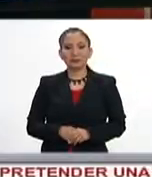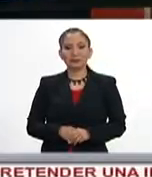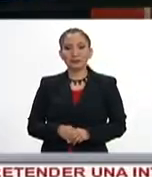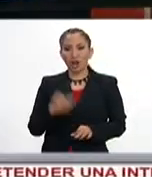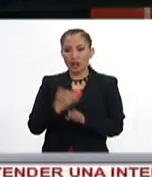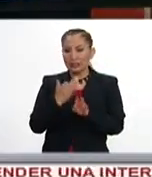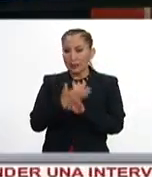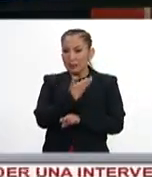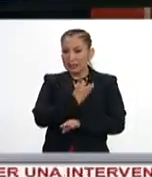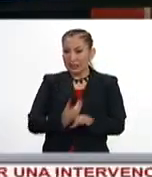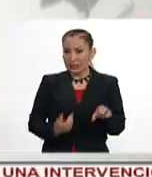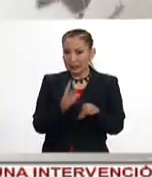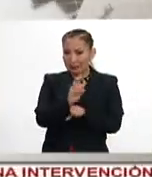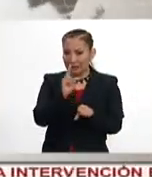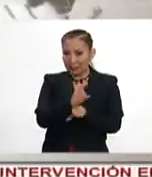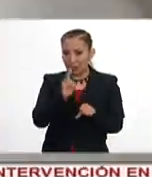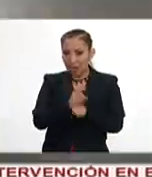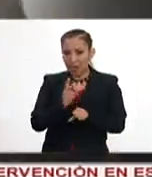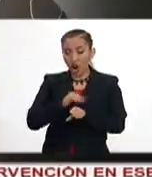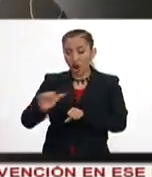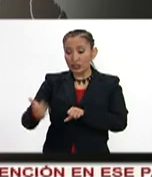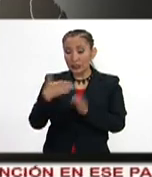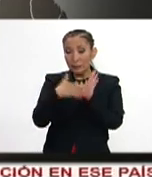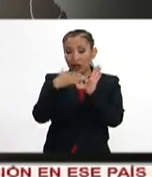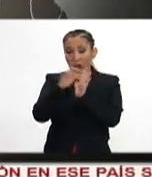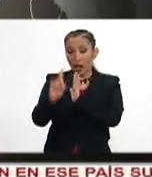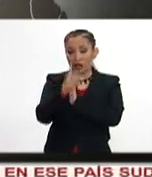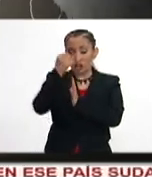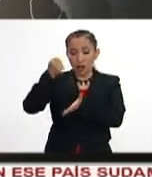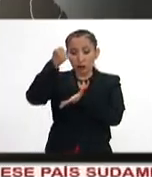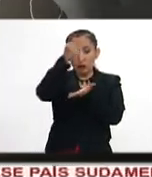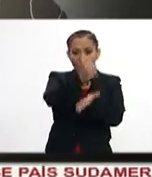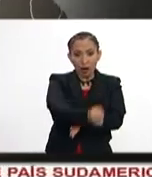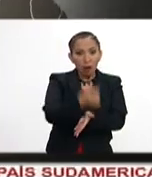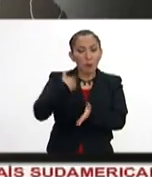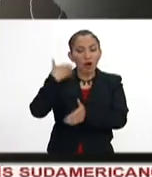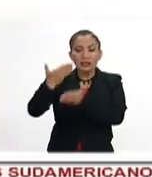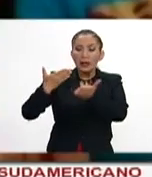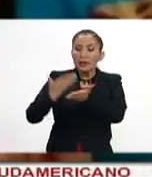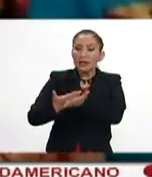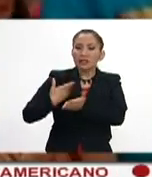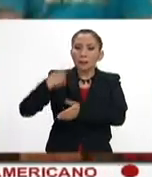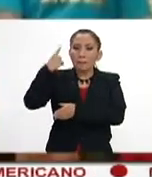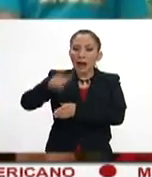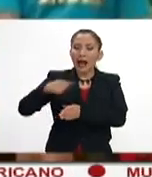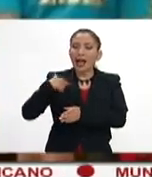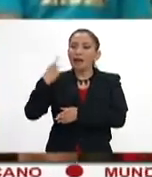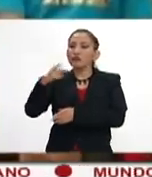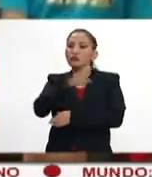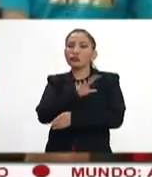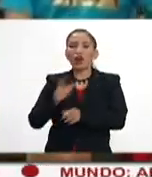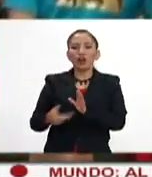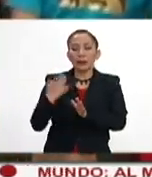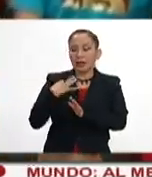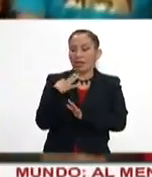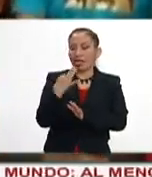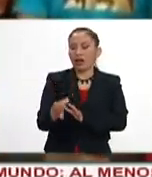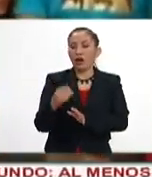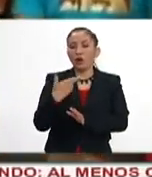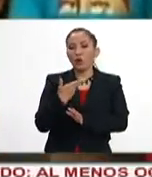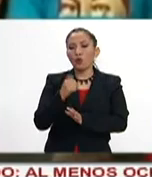El actual presidente de Venezuela, Nicolás Maduro, pagó 11 millones de dólares en negro por servicios prestados para la campaña de reelección de Hugo